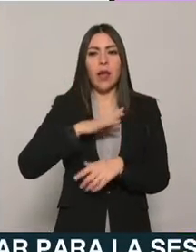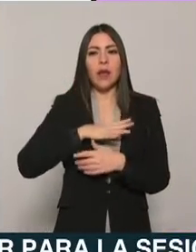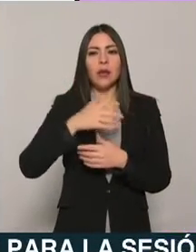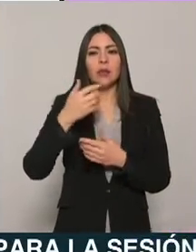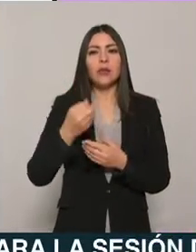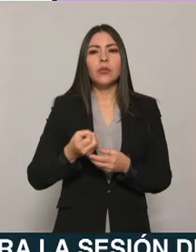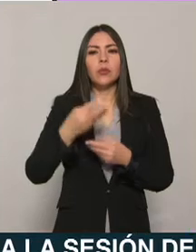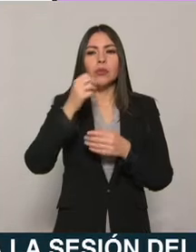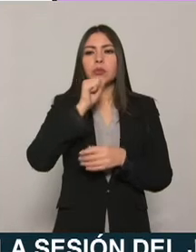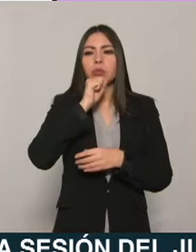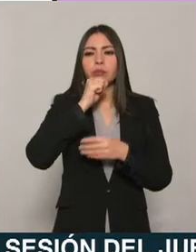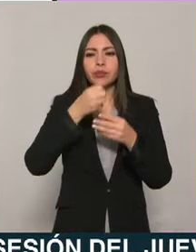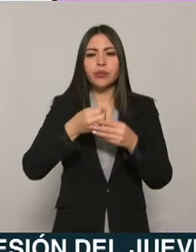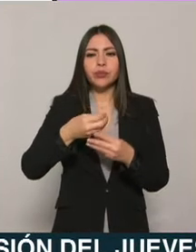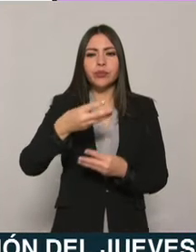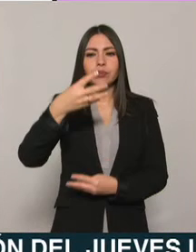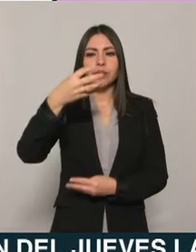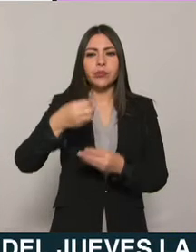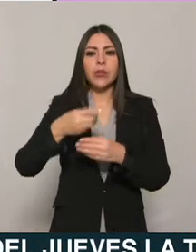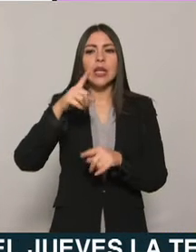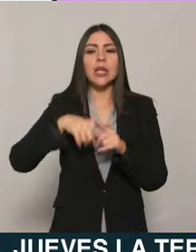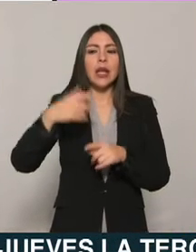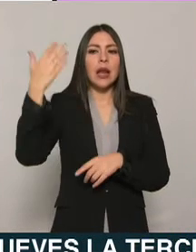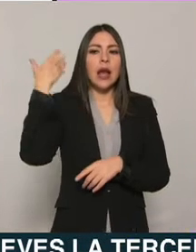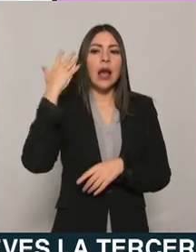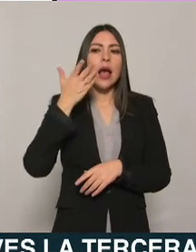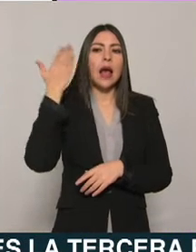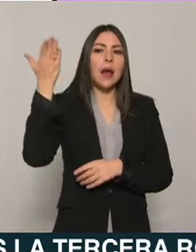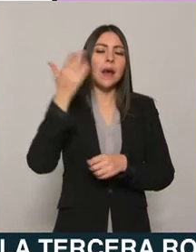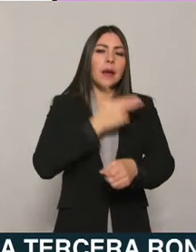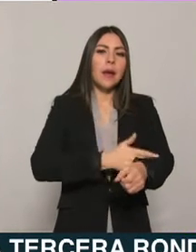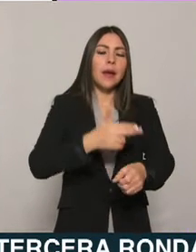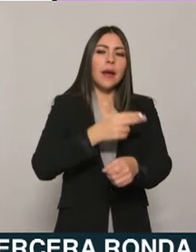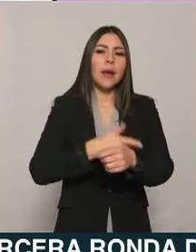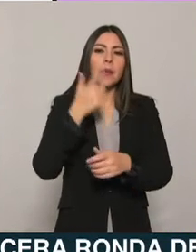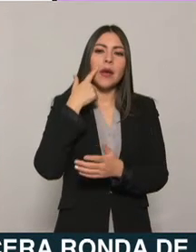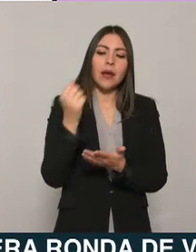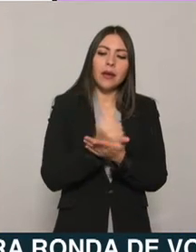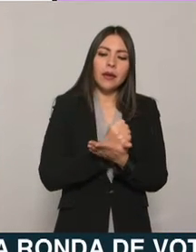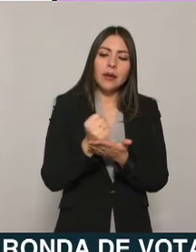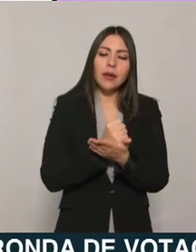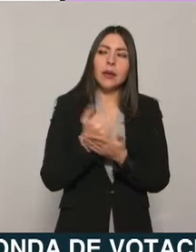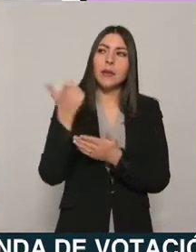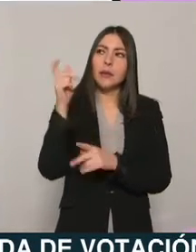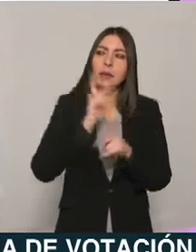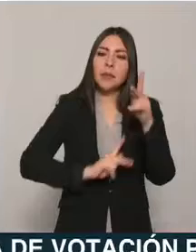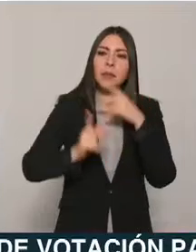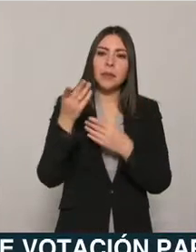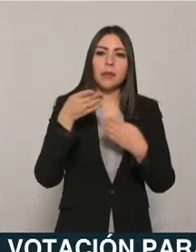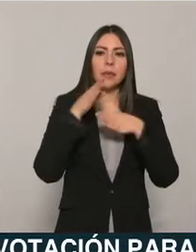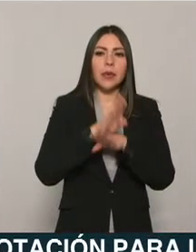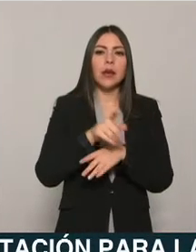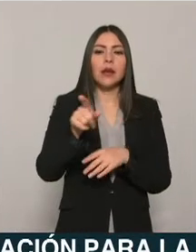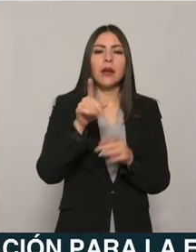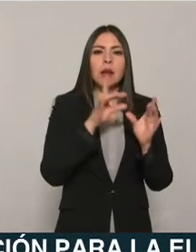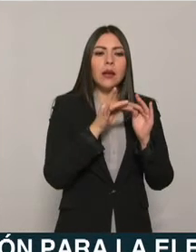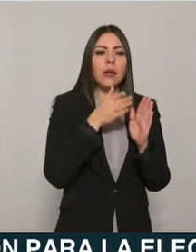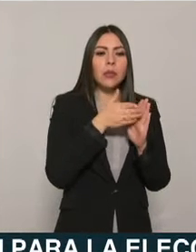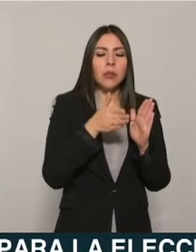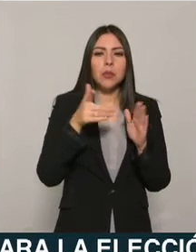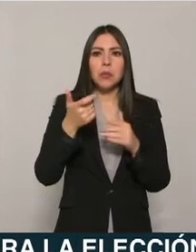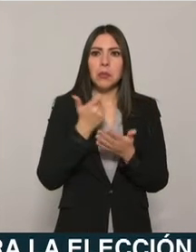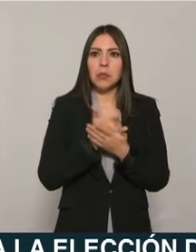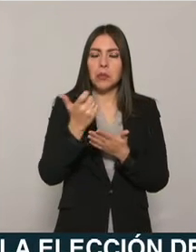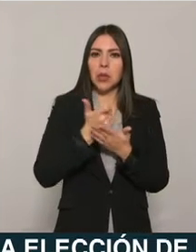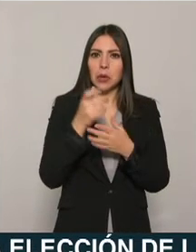de quienes tienen o han tenido algún crédito. Se da a conocer el comportamiento mensual de cómo se pagan los préstamos, si es